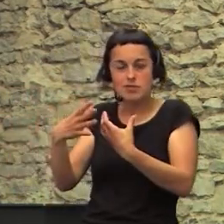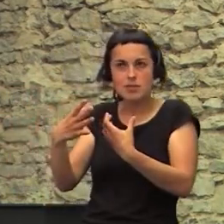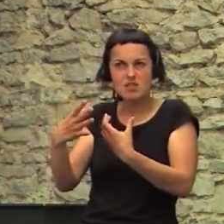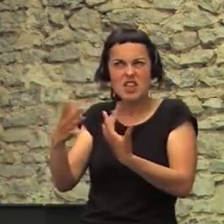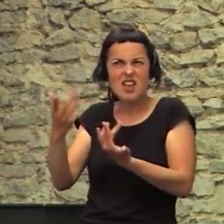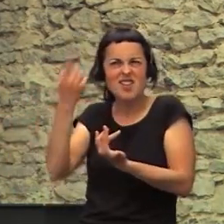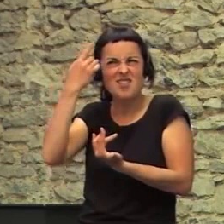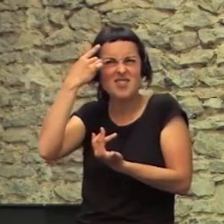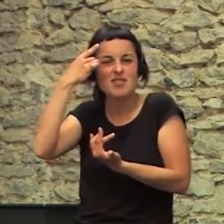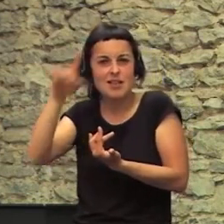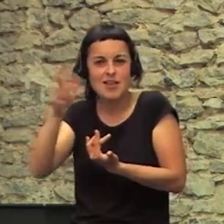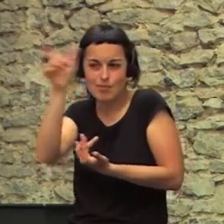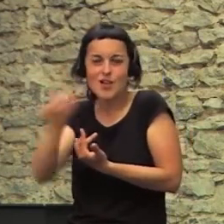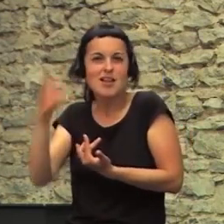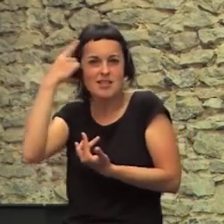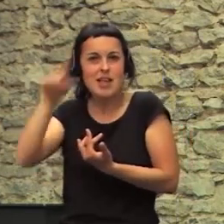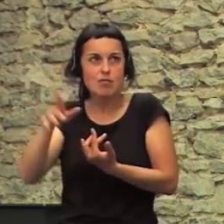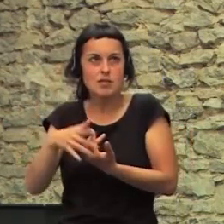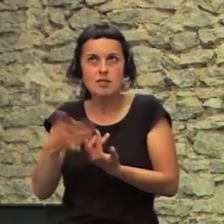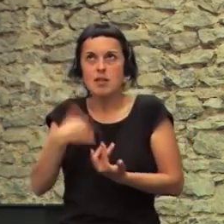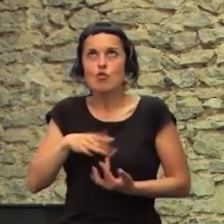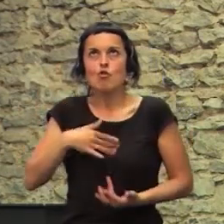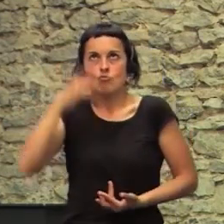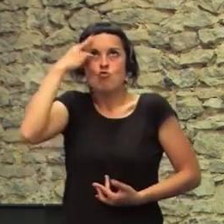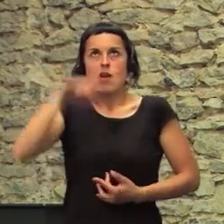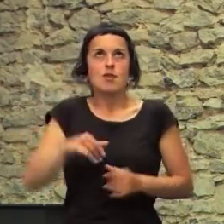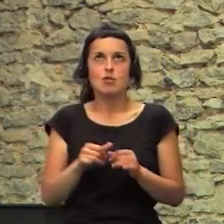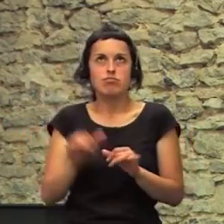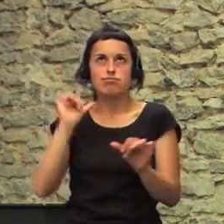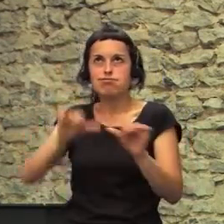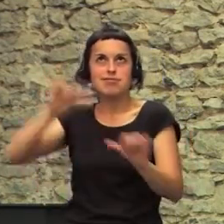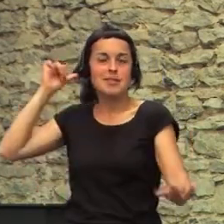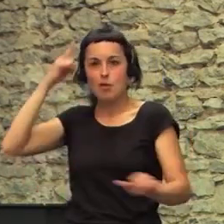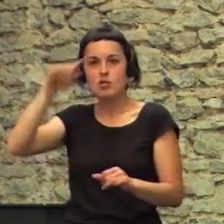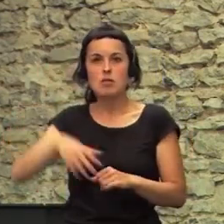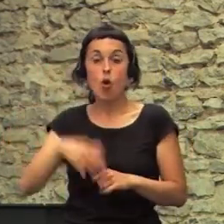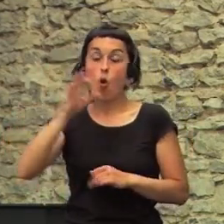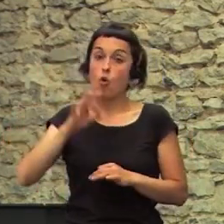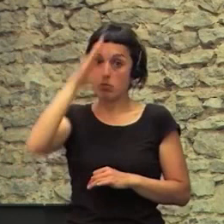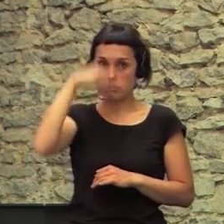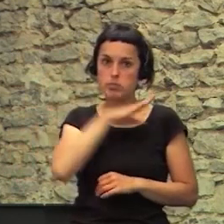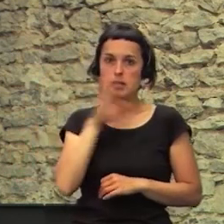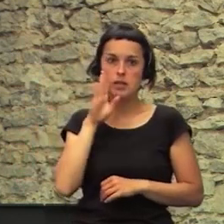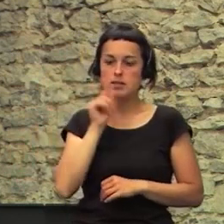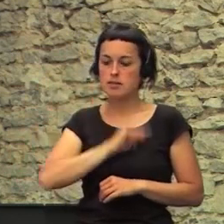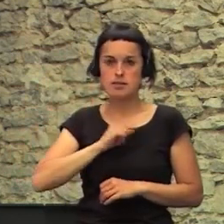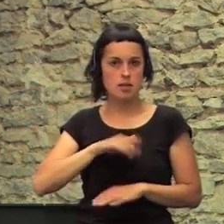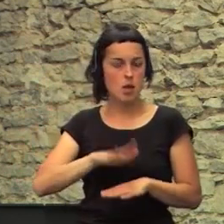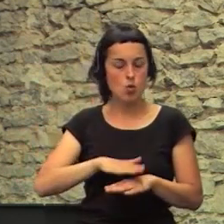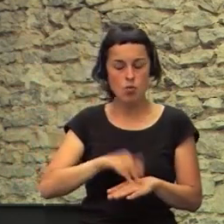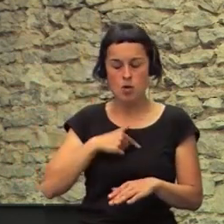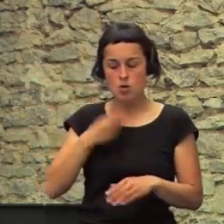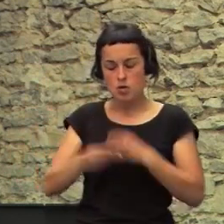Sí, además te dicen, siempre lo he sentido, siempre lo supe. Y las historias de los padres que viven atormentados realmente por el lo hice